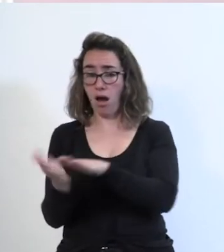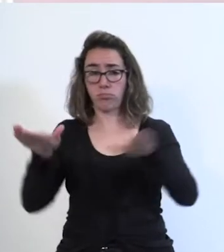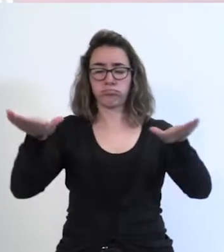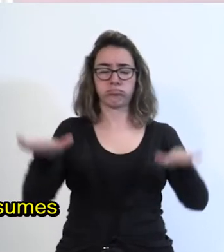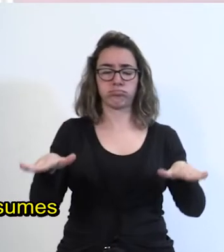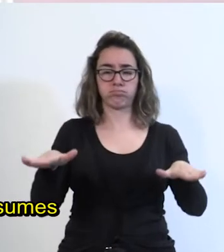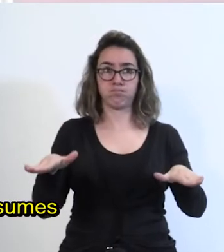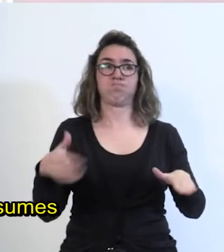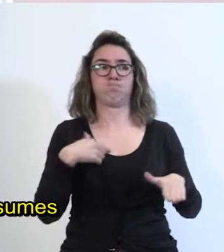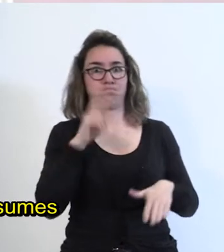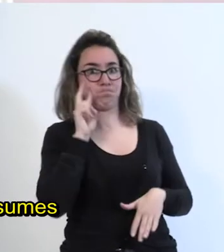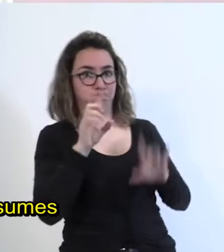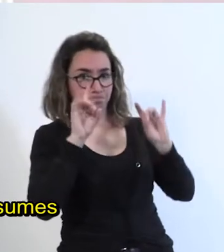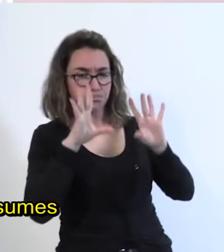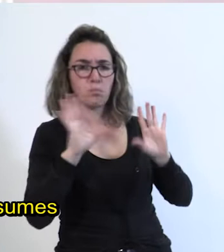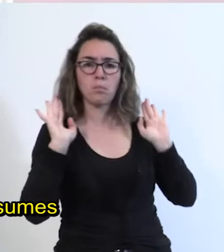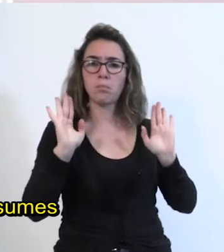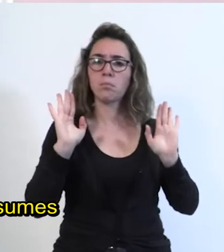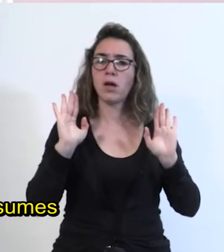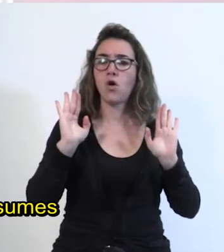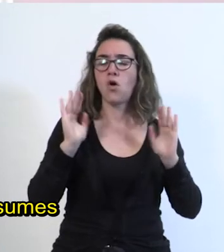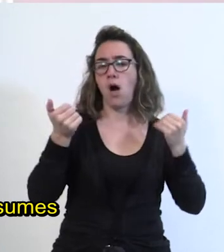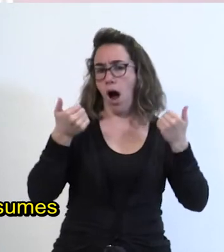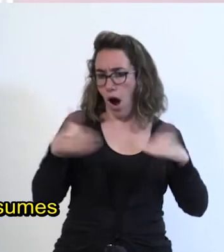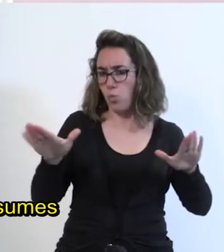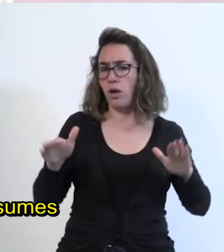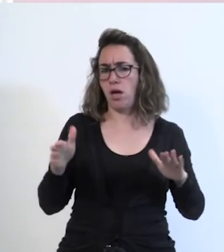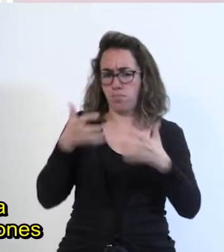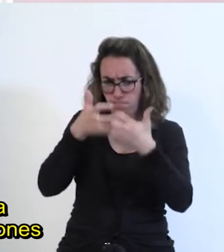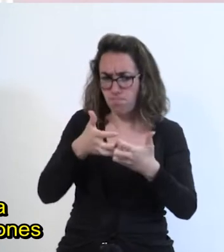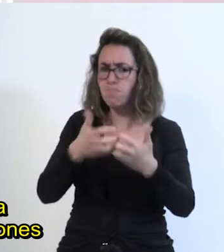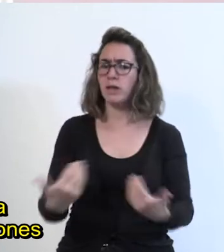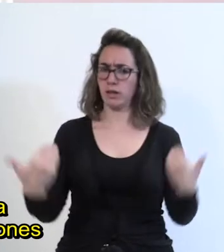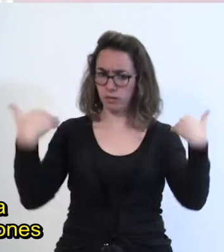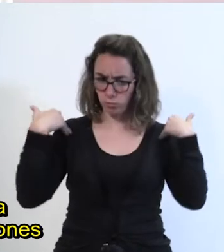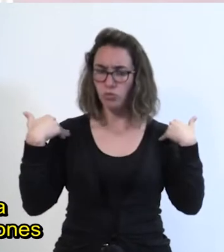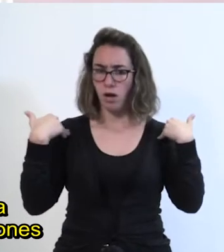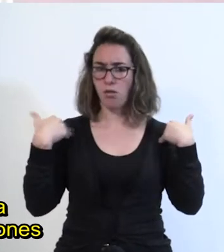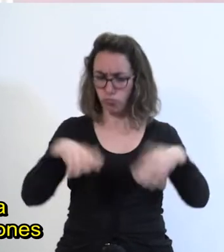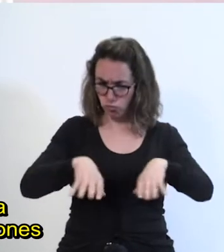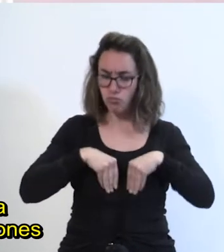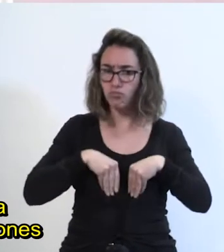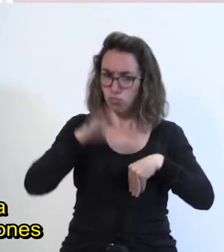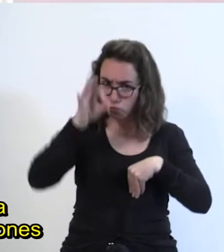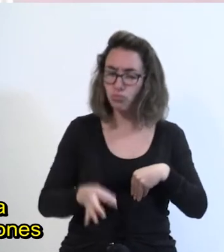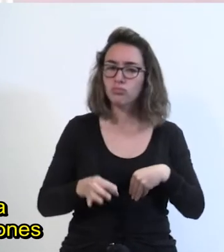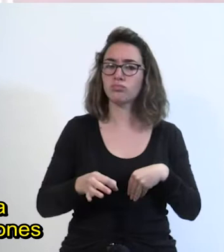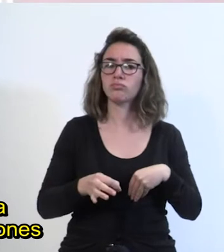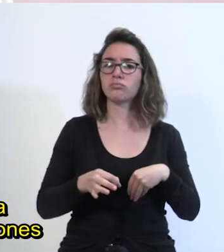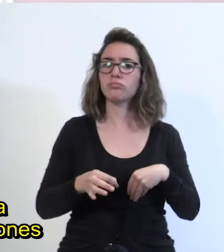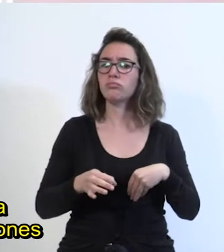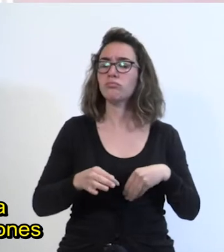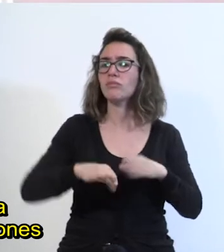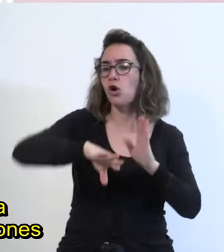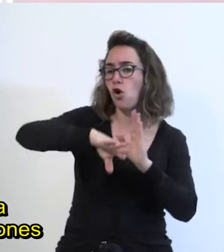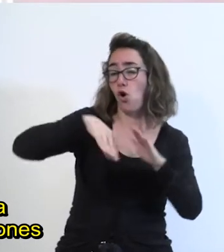complicaba, pero evidentemente, a pesar de que asumes la responsabilidad de la pelea, imagino que intentáis, ¿no?, y se intenta con